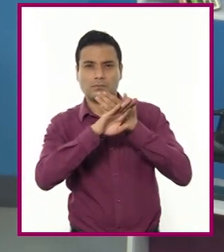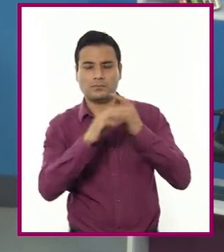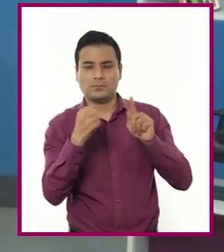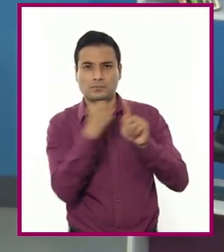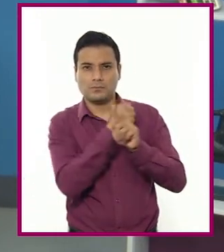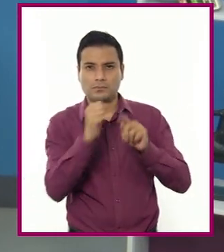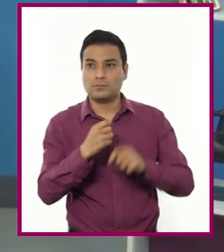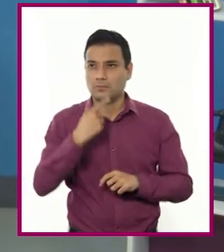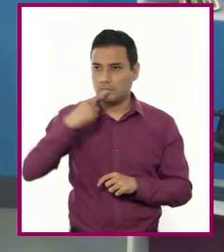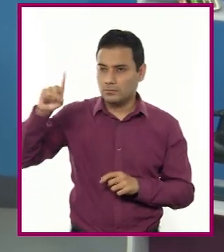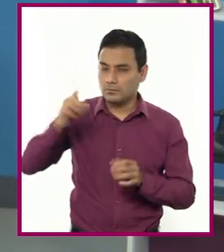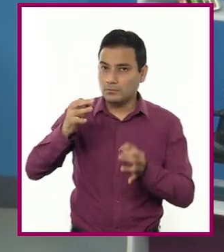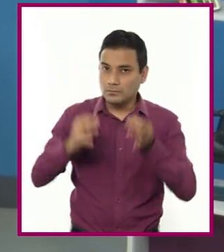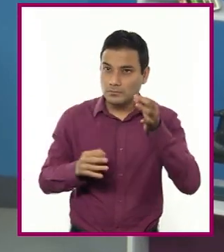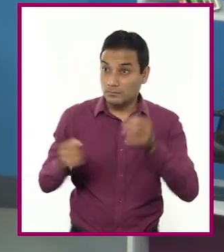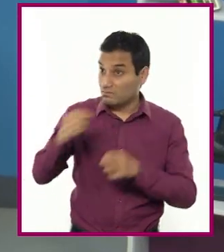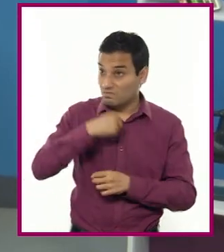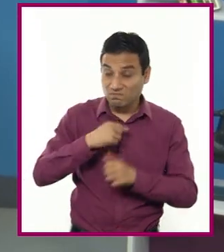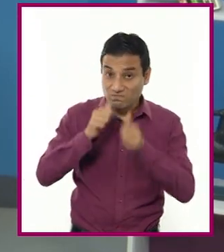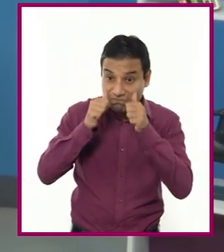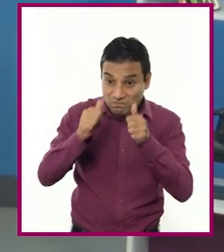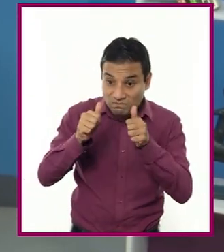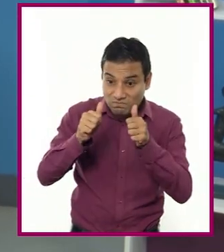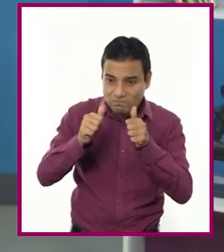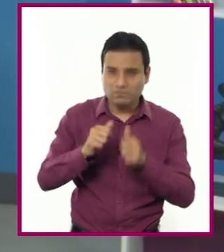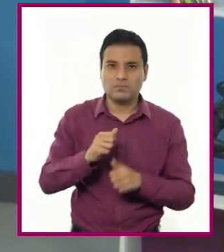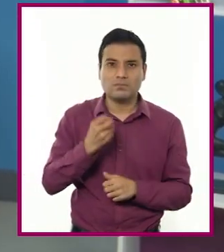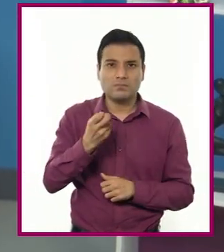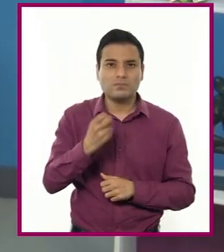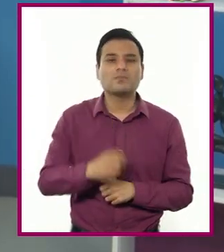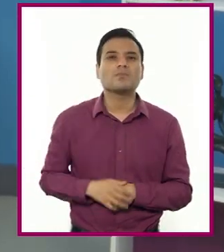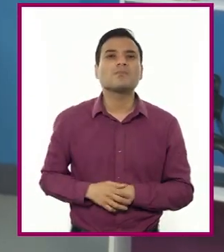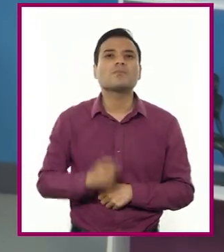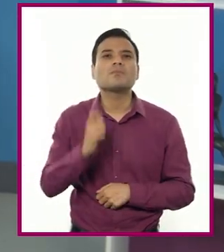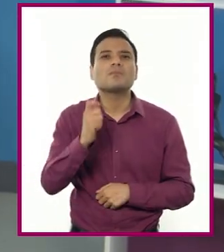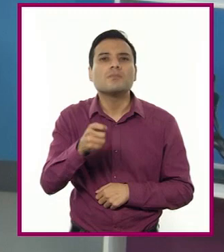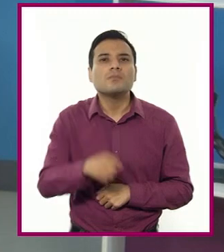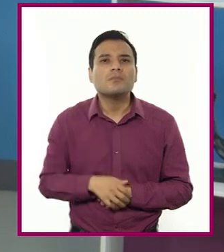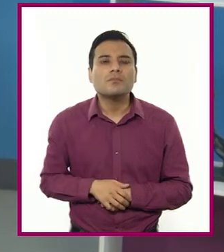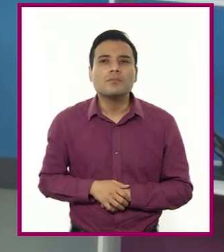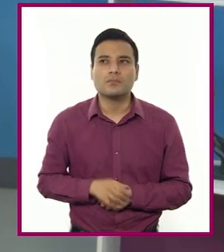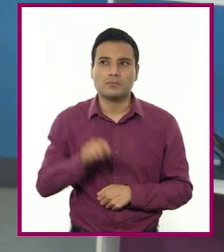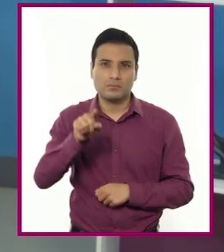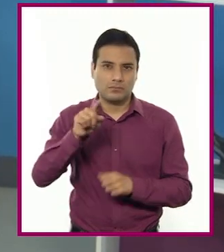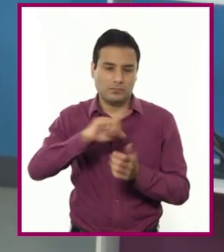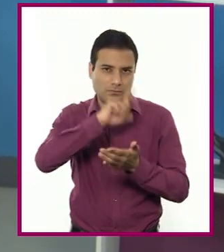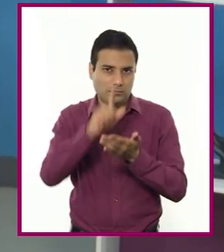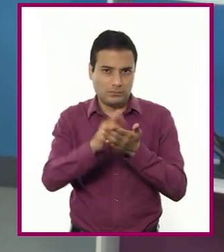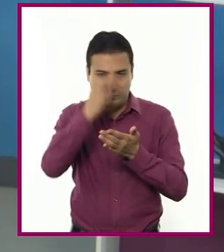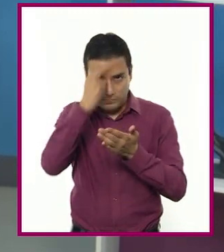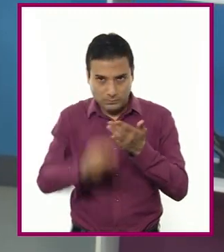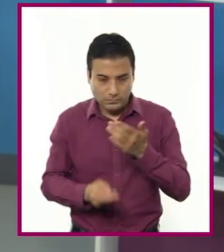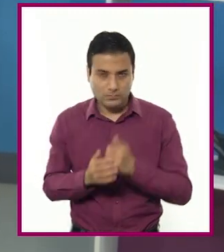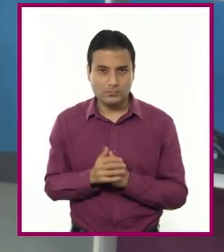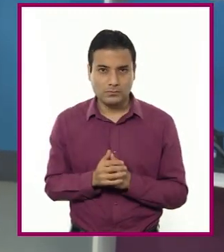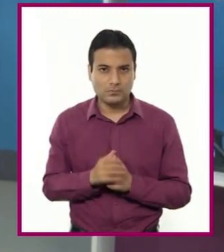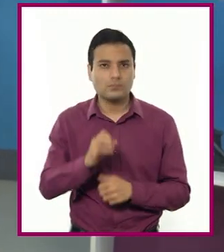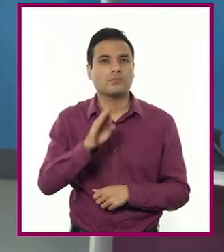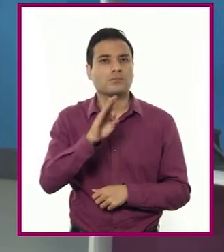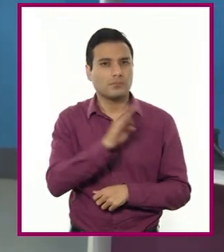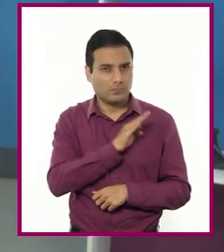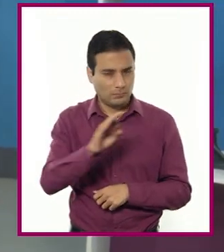no atiende el debido proceso, esta acción se considera fuera de derecho. Por tanto, se puede seguir